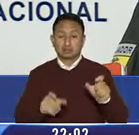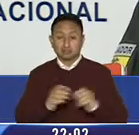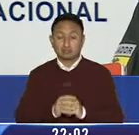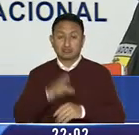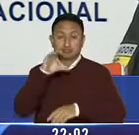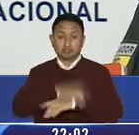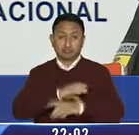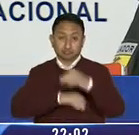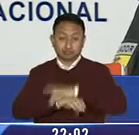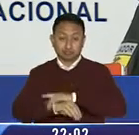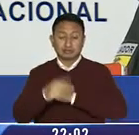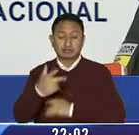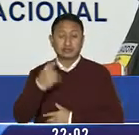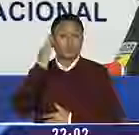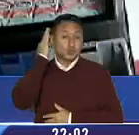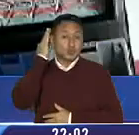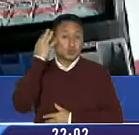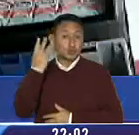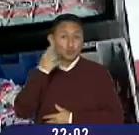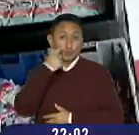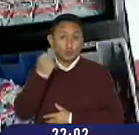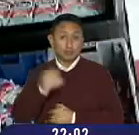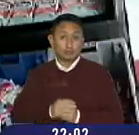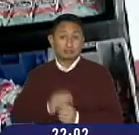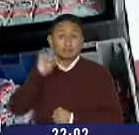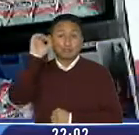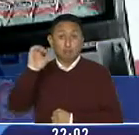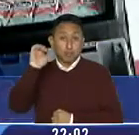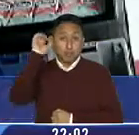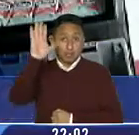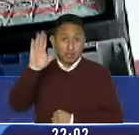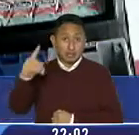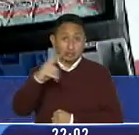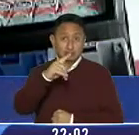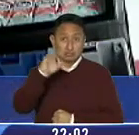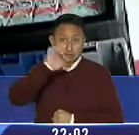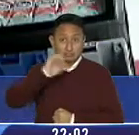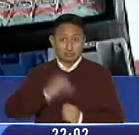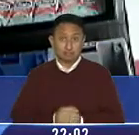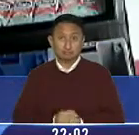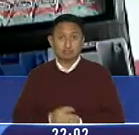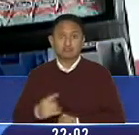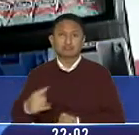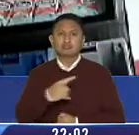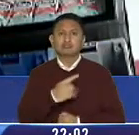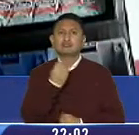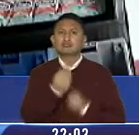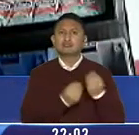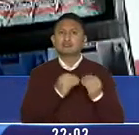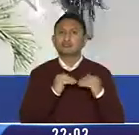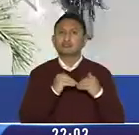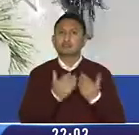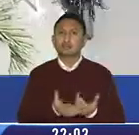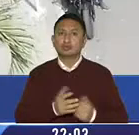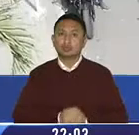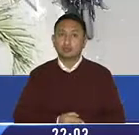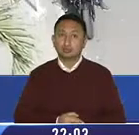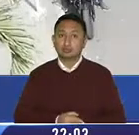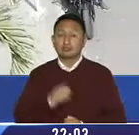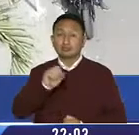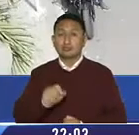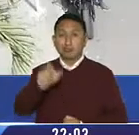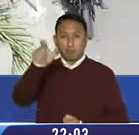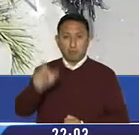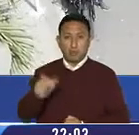aprehendidas, 3 mujeres, 4 hombres. En los videos recopilados por los uniformados se pudo evidenciar el accionar de estos individuos, quienes perfilaban